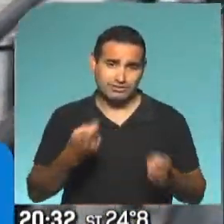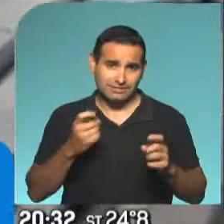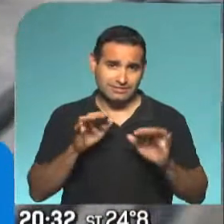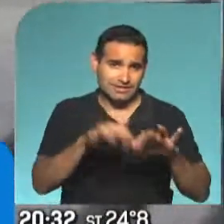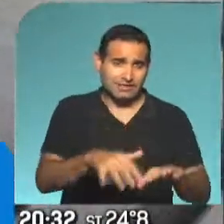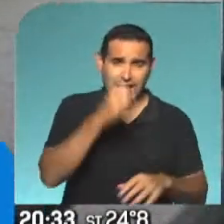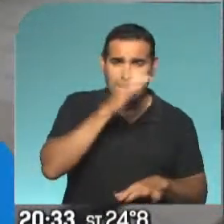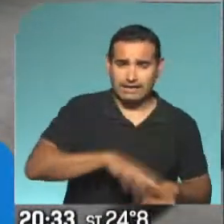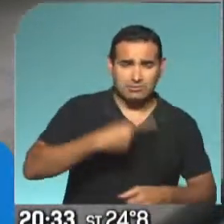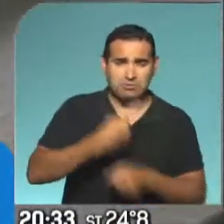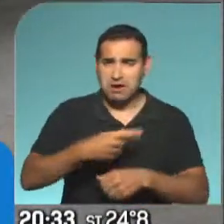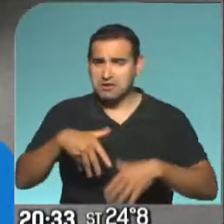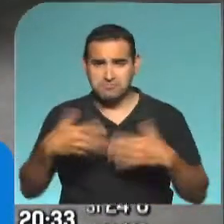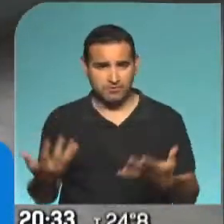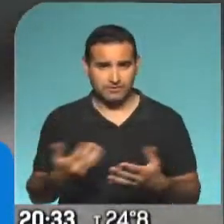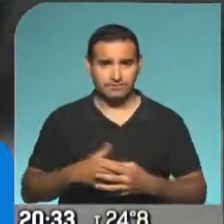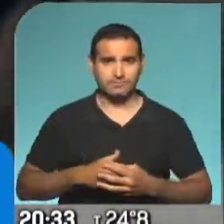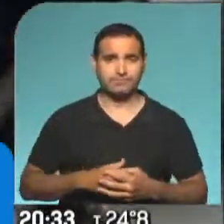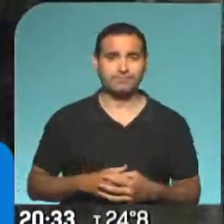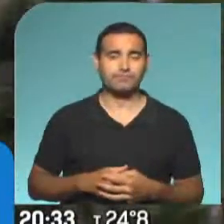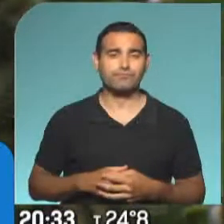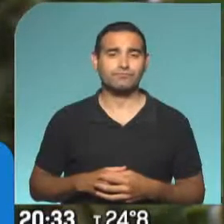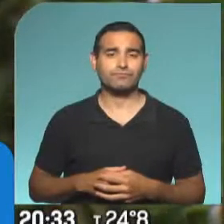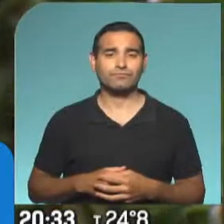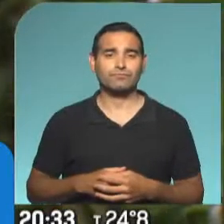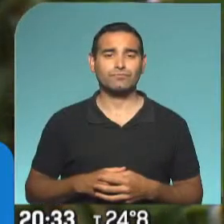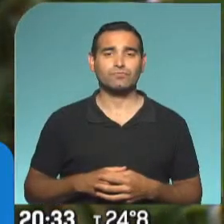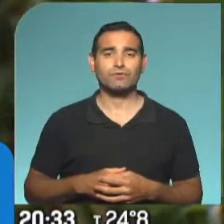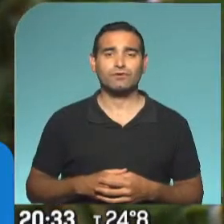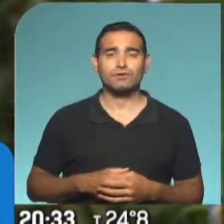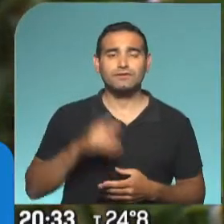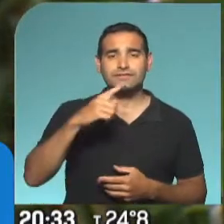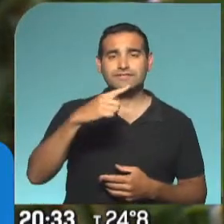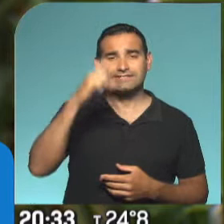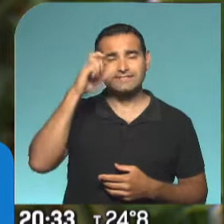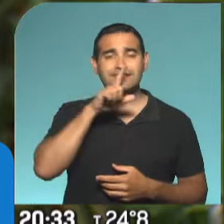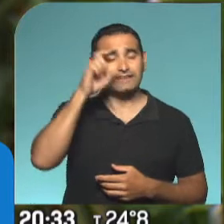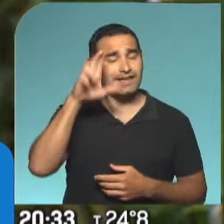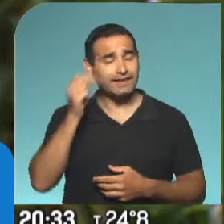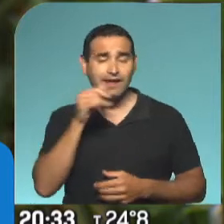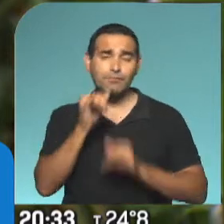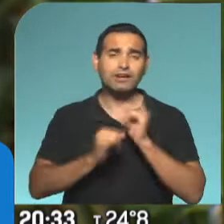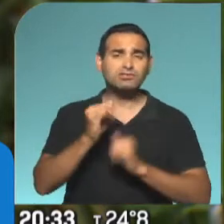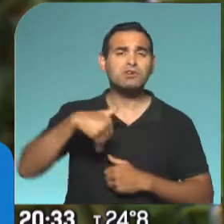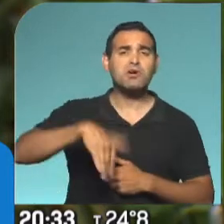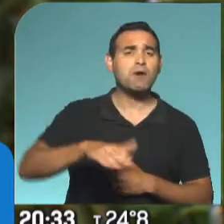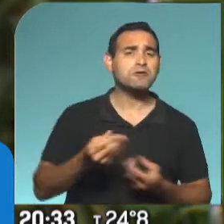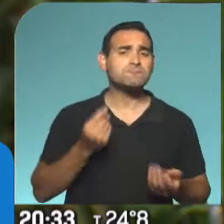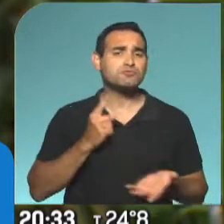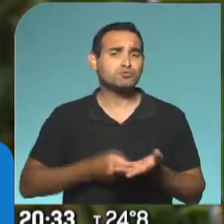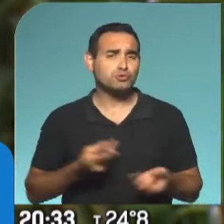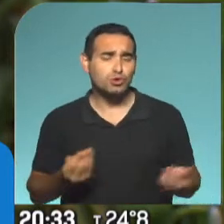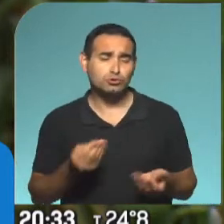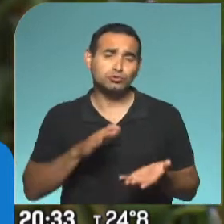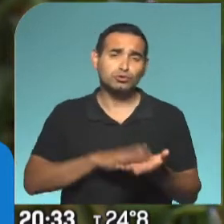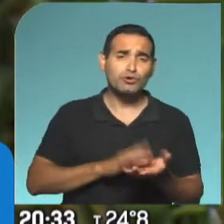al jardín, sea a la primaria, sea a la instancia educativa que sea. Por su parte, desde UTCTERA explican qué medidas van a tomar respecto a que